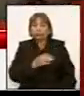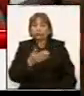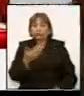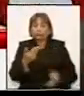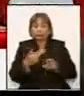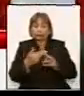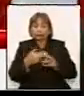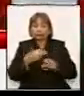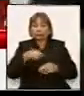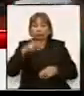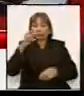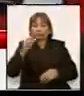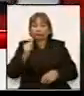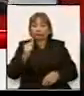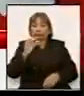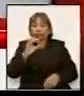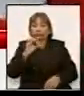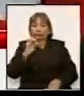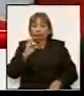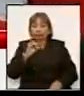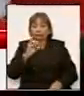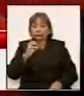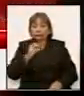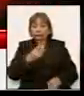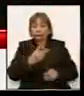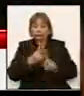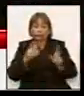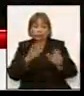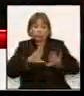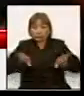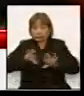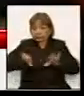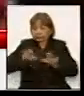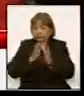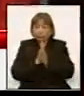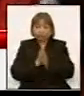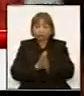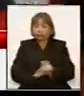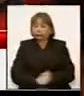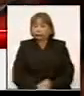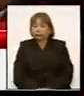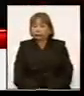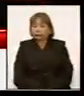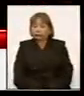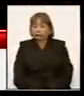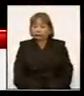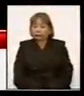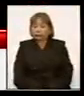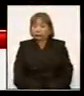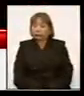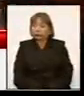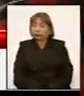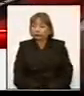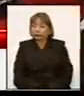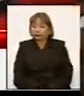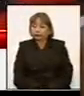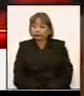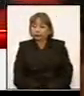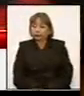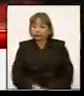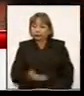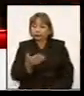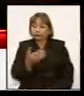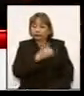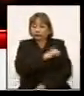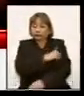nombre de la provincia, Daniel Alcides Carrión. Dejemos libre, por favor, dejemos libre el espacio. Distinguidas autoridades, por